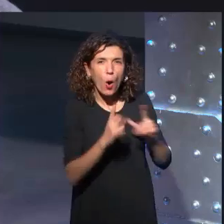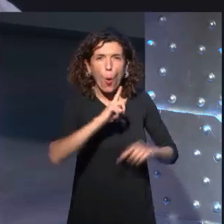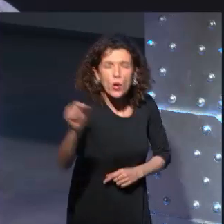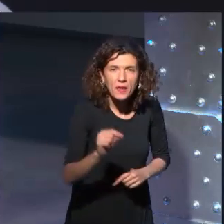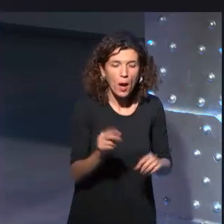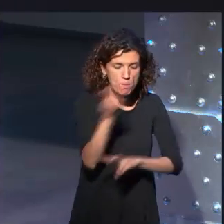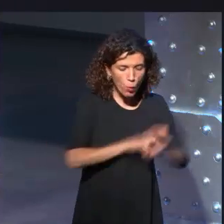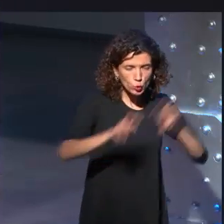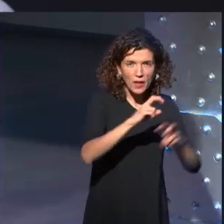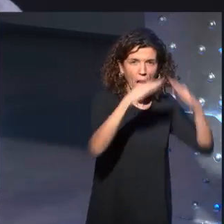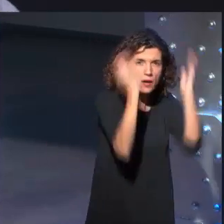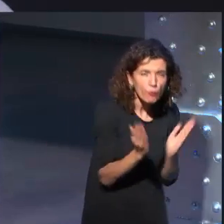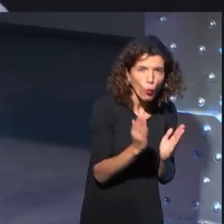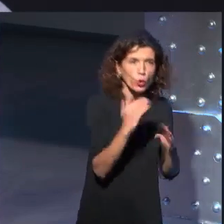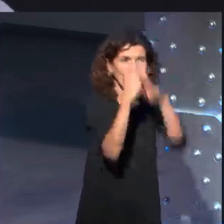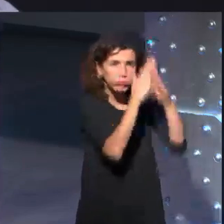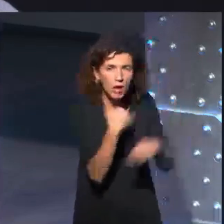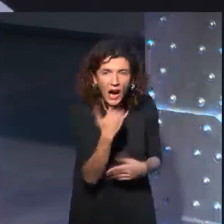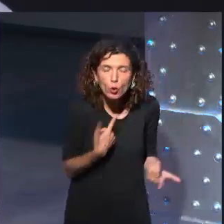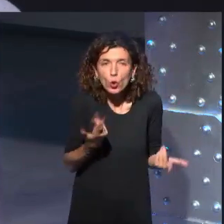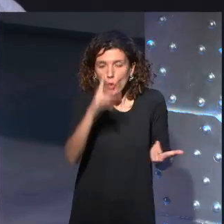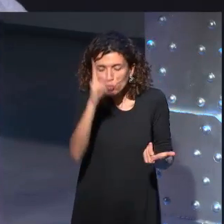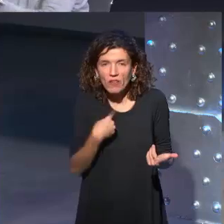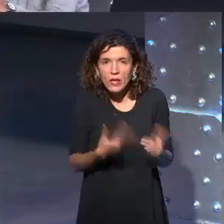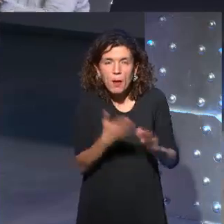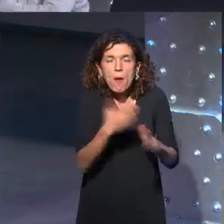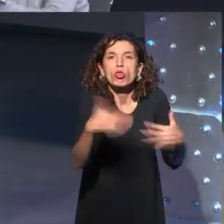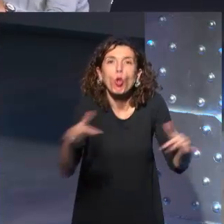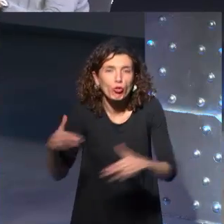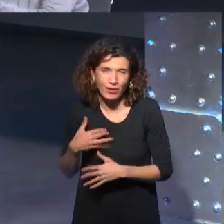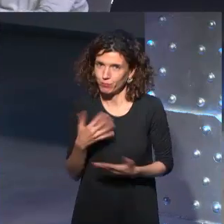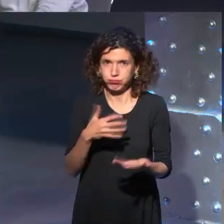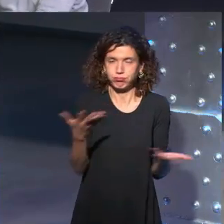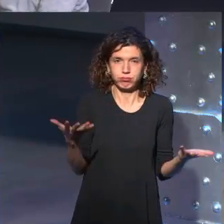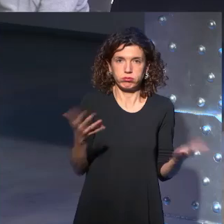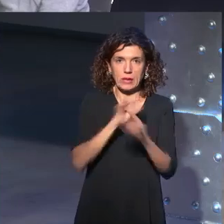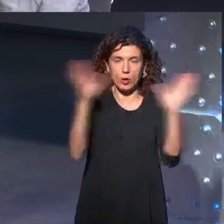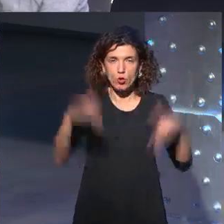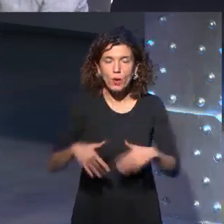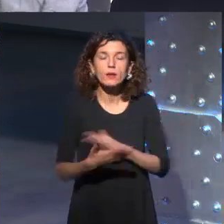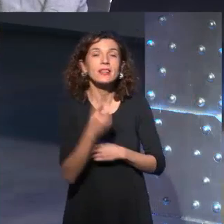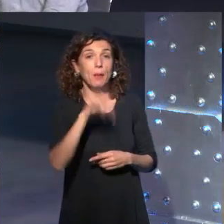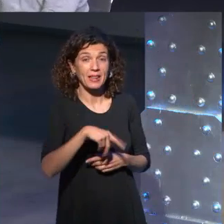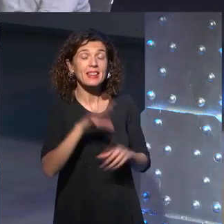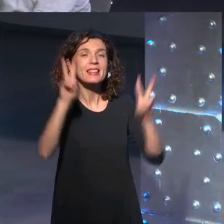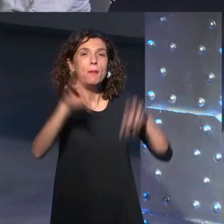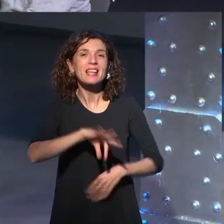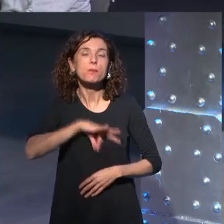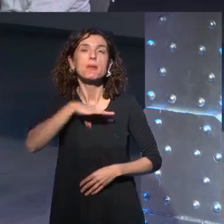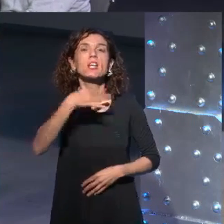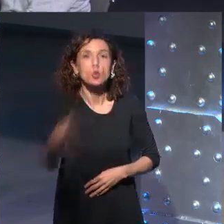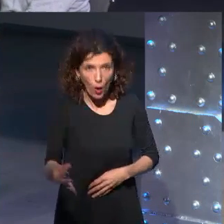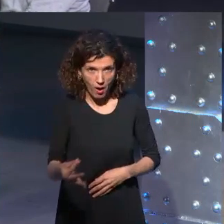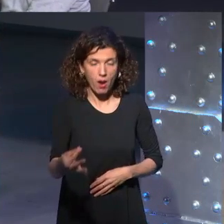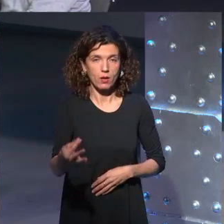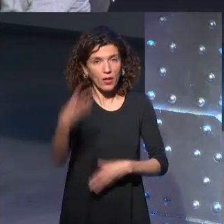era la búsqueda de un refugio. Pero... no sabía dónde me conducía eso. A mí me sorprendió, me descolocó completamente. ¿No te parece la parte espiritual, que es el contrapeso